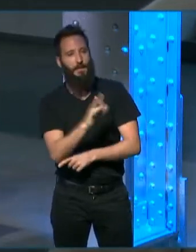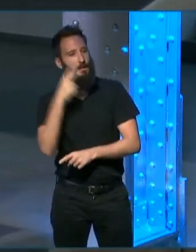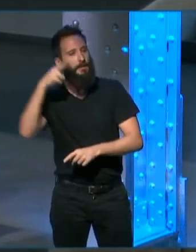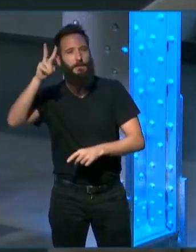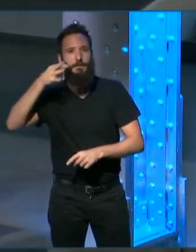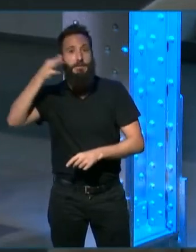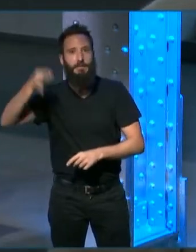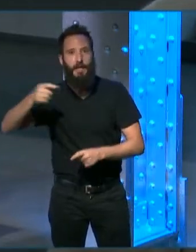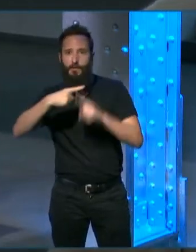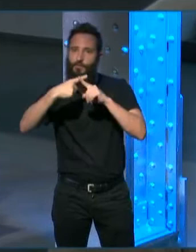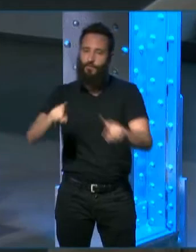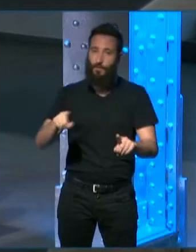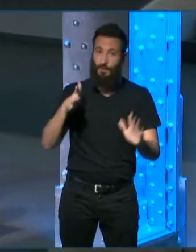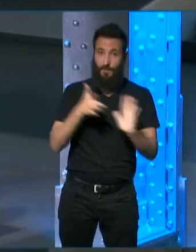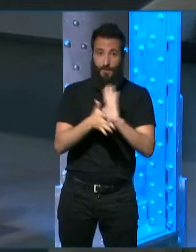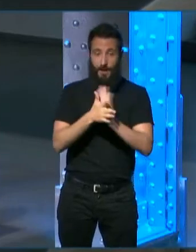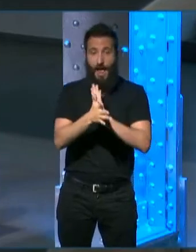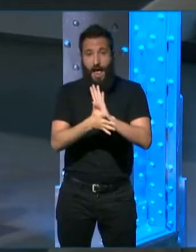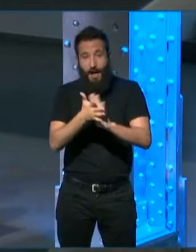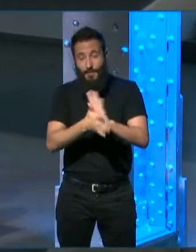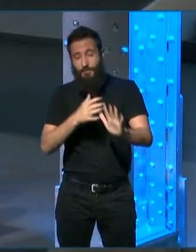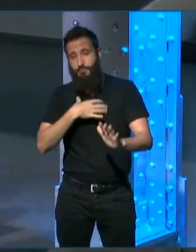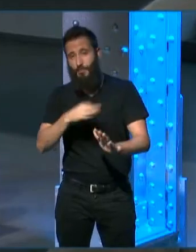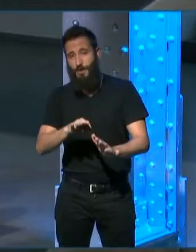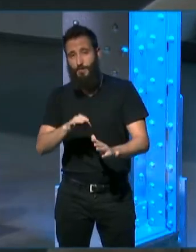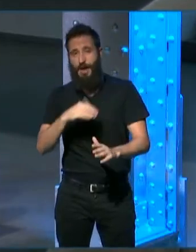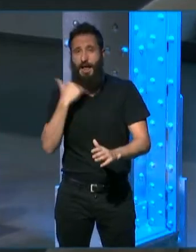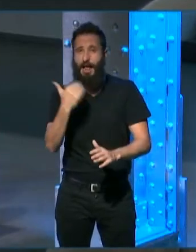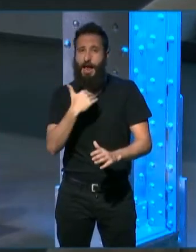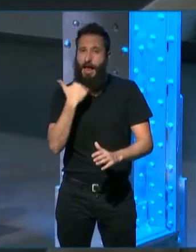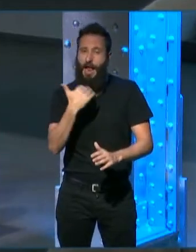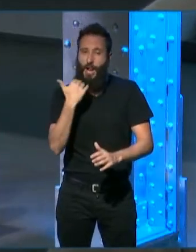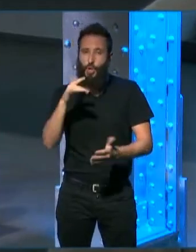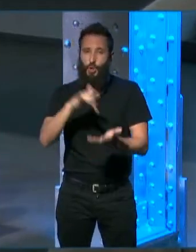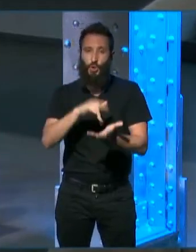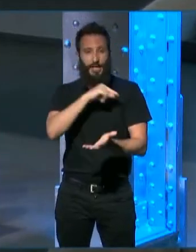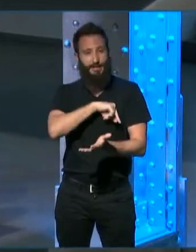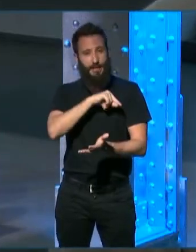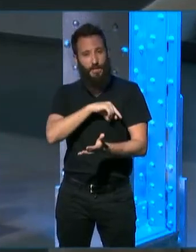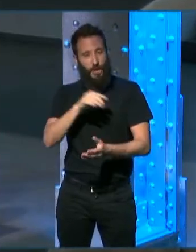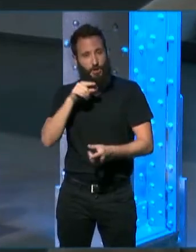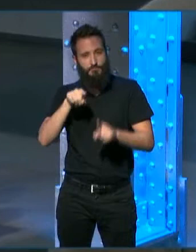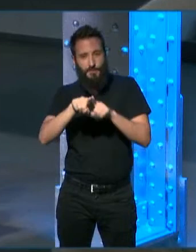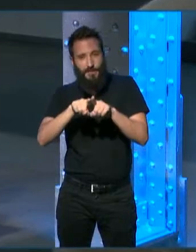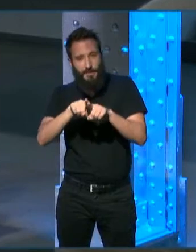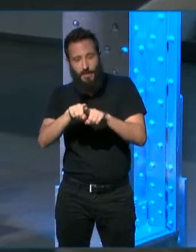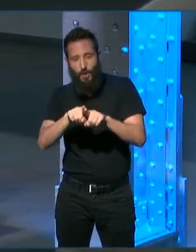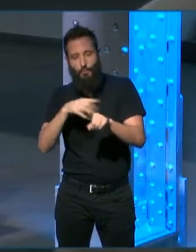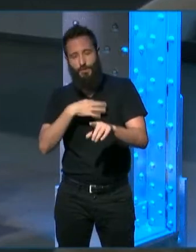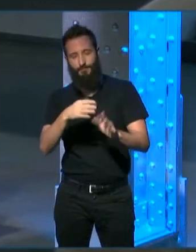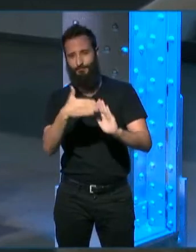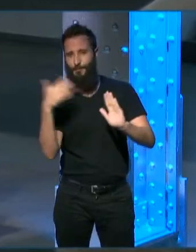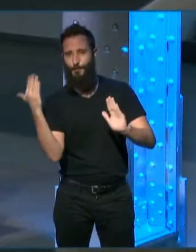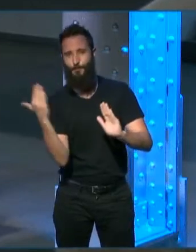en ese sentido creo que estaríamos mutilando una posibilidad de nuestro sentido crítico. Entonces, a mí lo que me